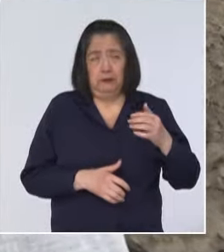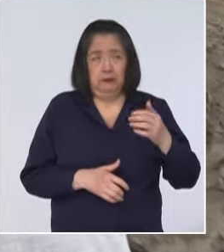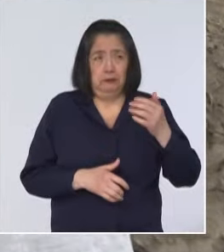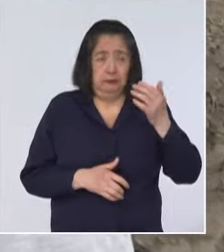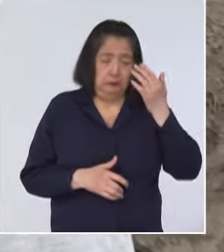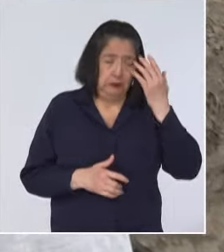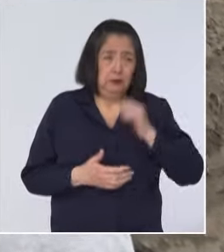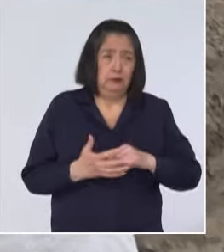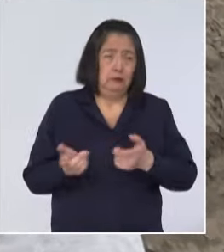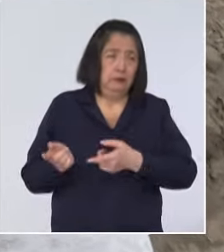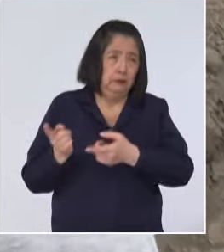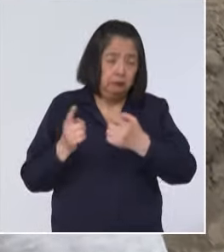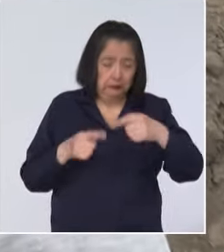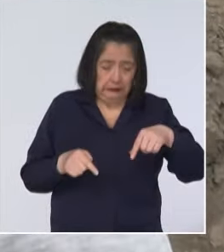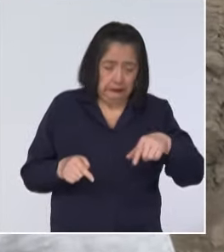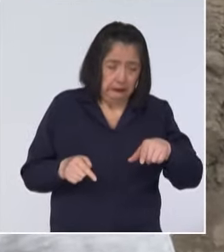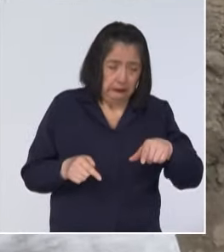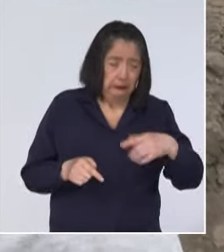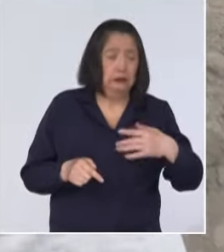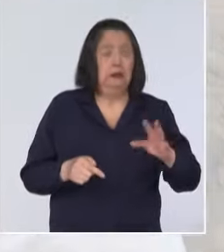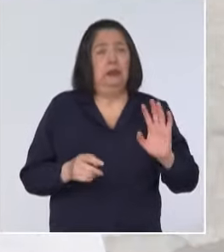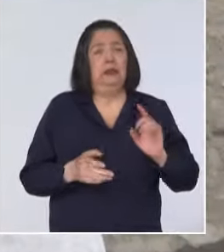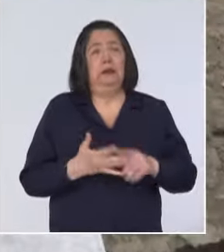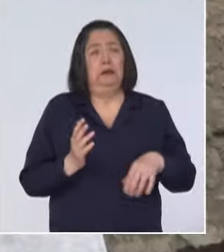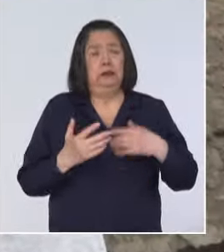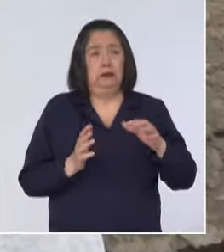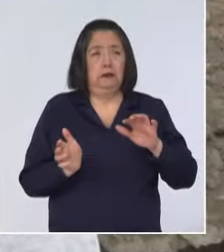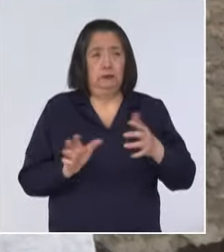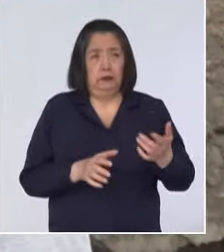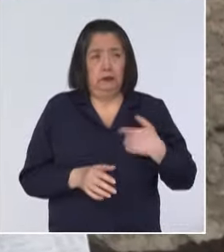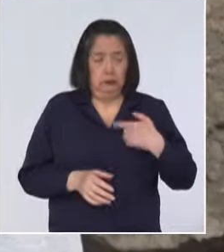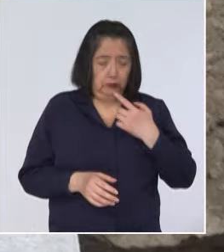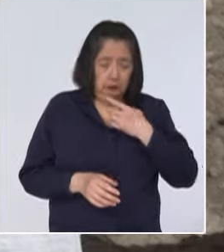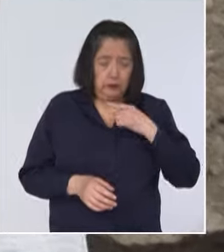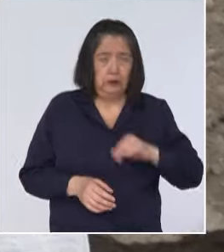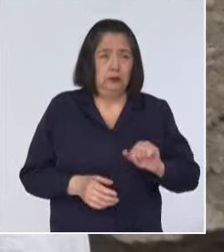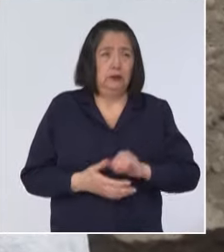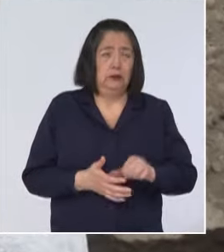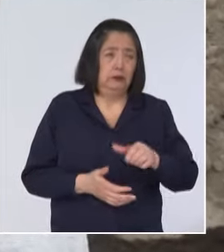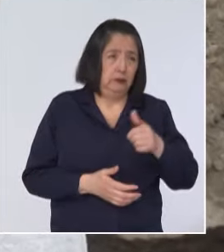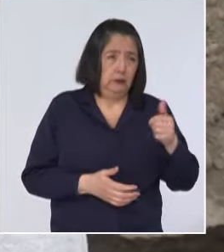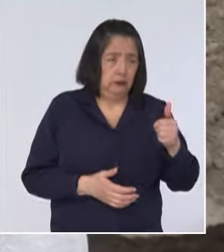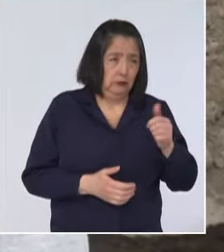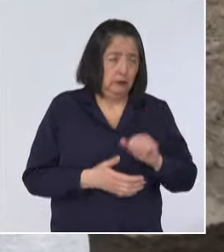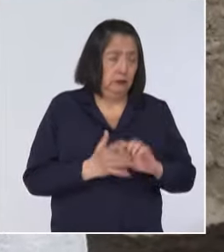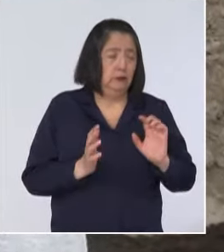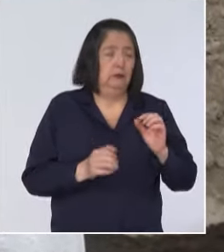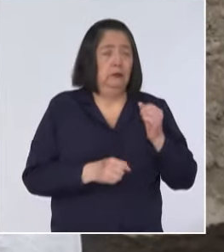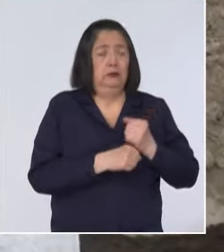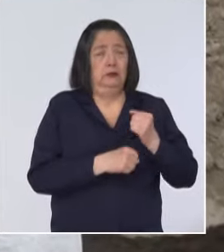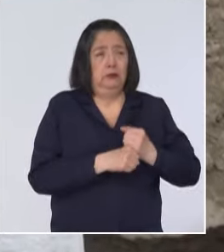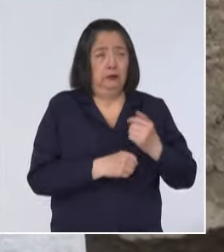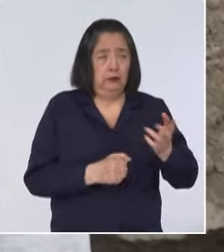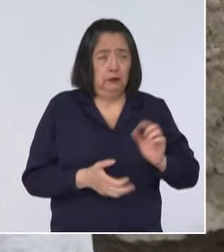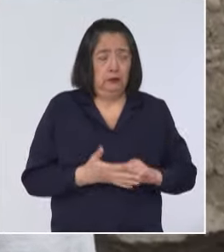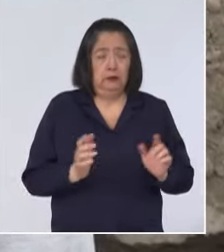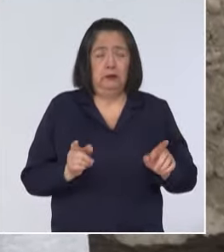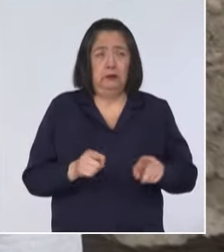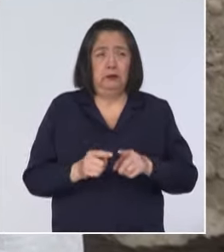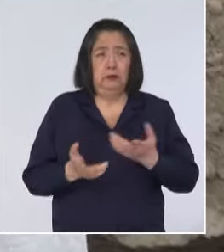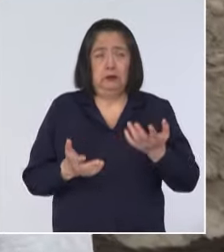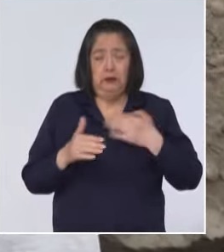estaba viniendo me enteré que había fallecido. Yo soy su hija y un mayor que también estaba trabajando con él, pero está grave en el